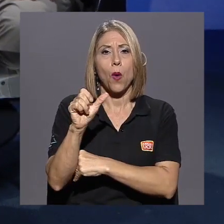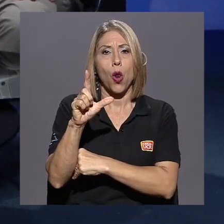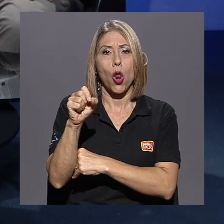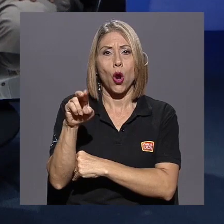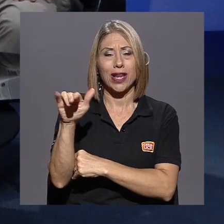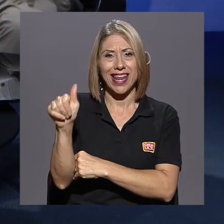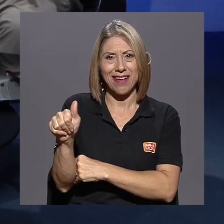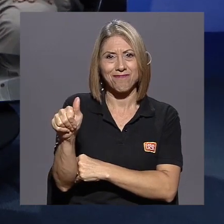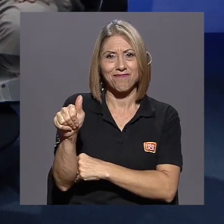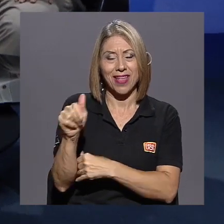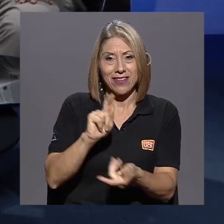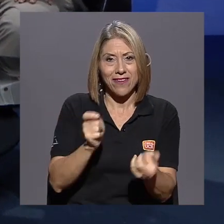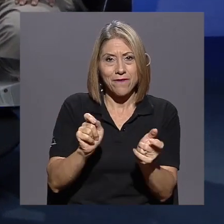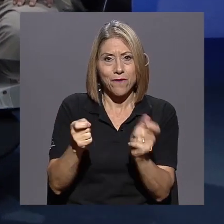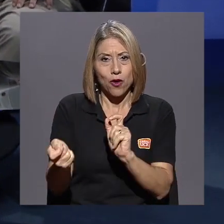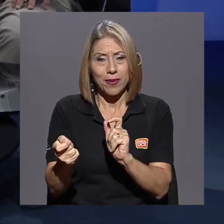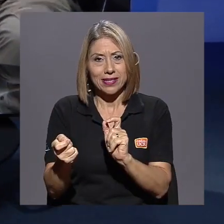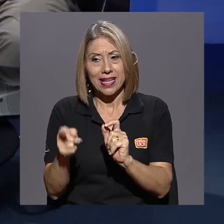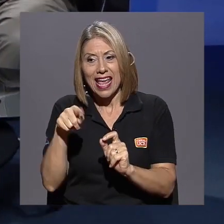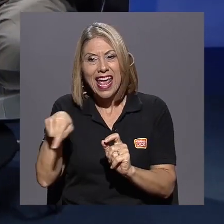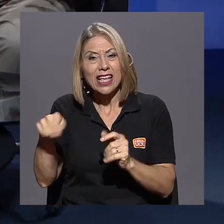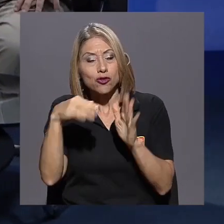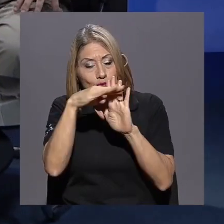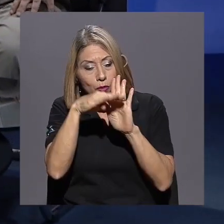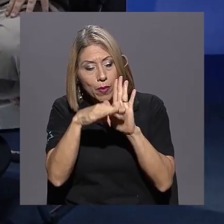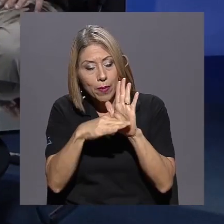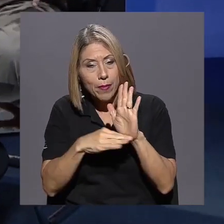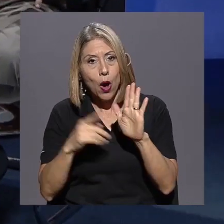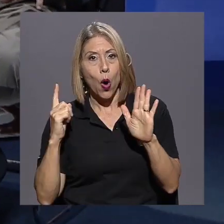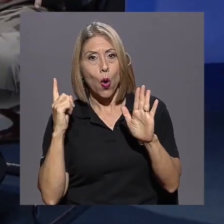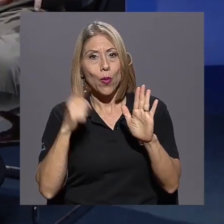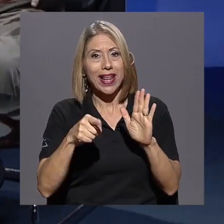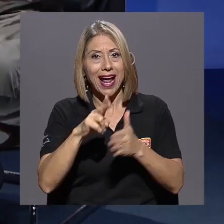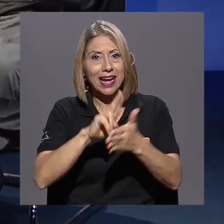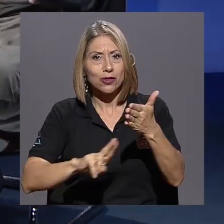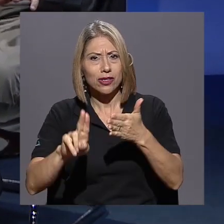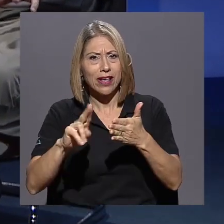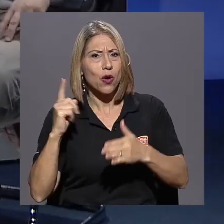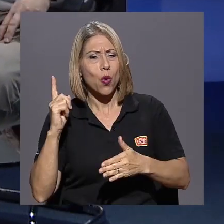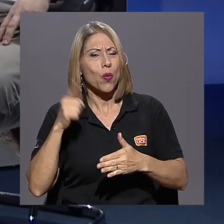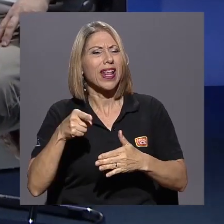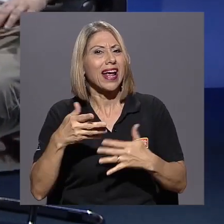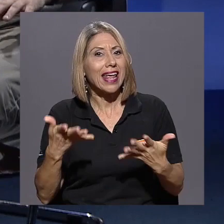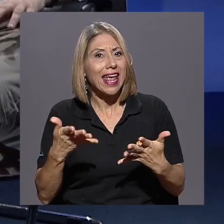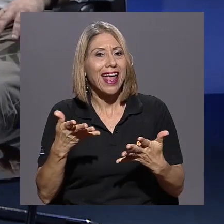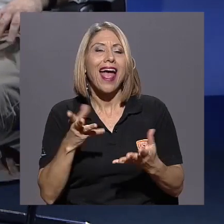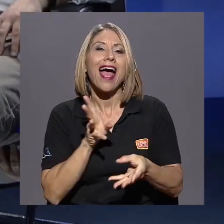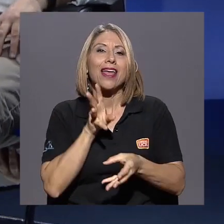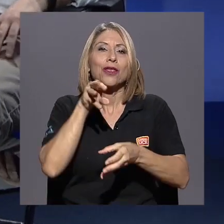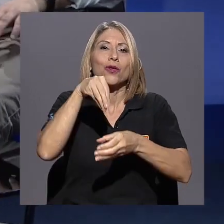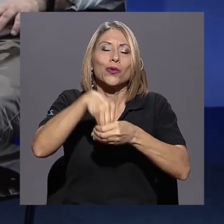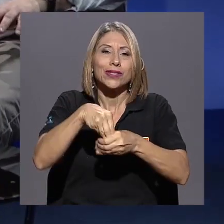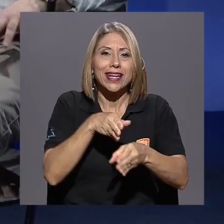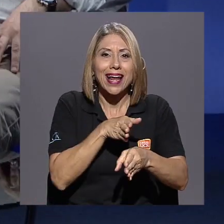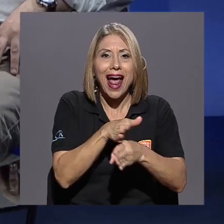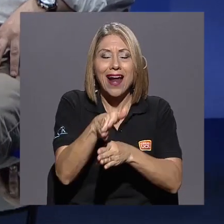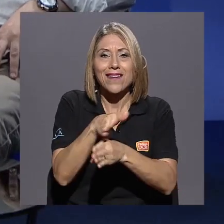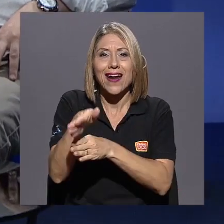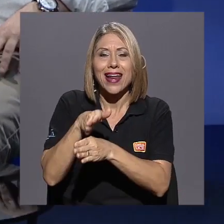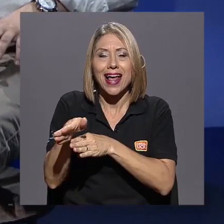ya que obligan a las universidades con ello digo obligado a introducir carreras interdisciplinarias